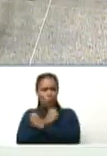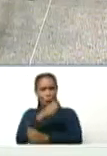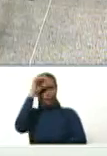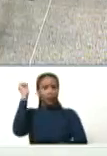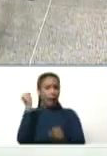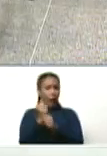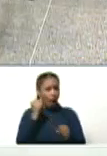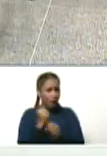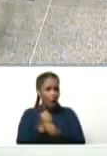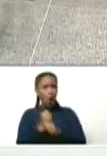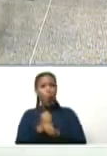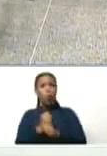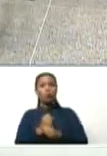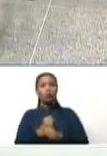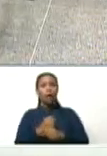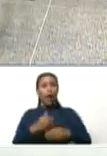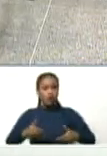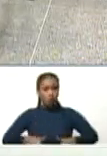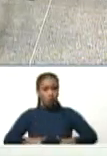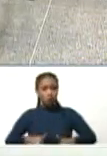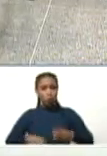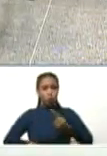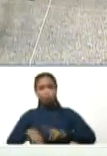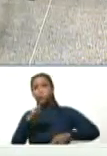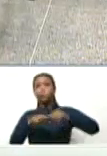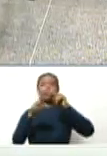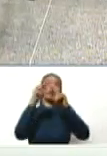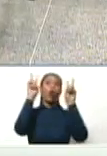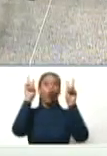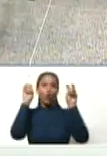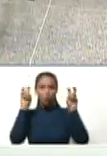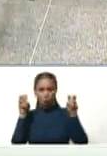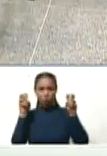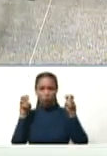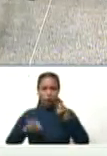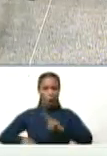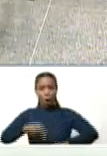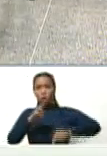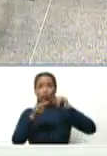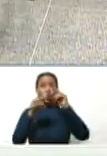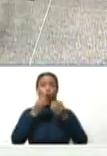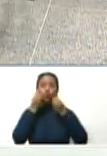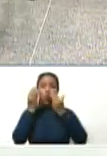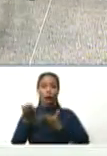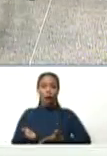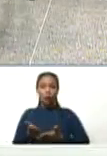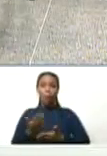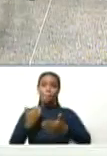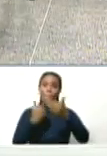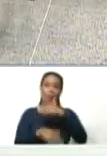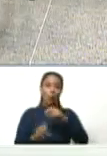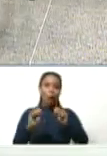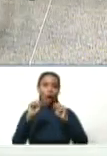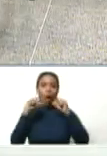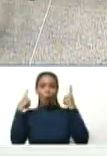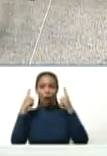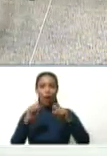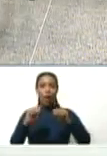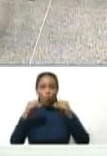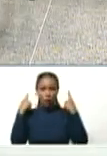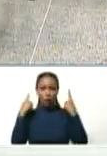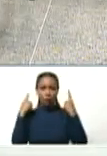trabajo, en la dedicación, en la construcción de lo nuevo, en la construcción de lo bueno. Vámonos a La Guaira, La Guaira, La